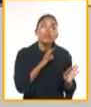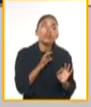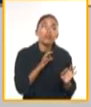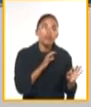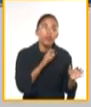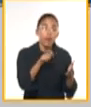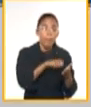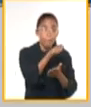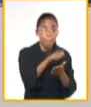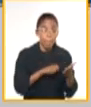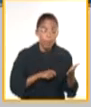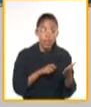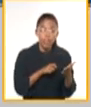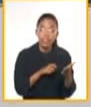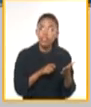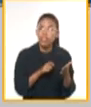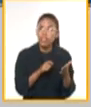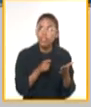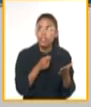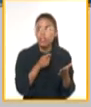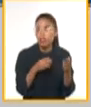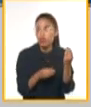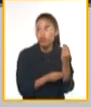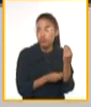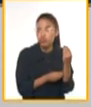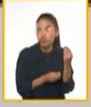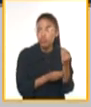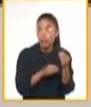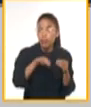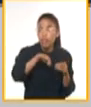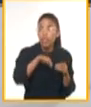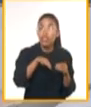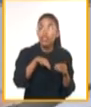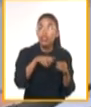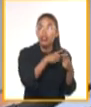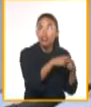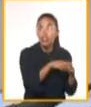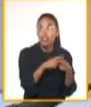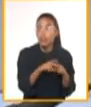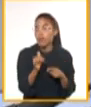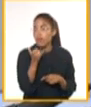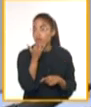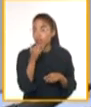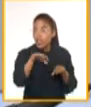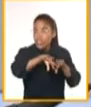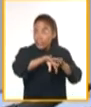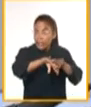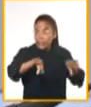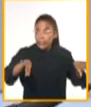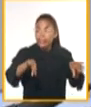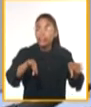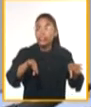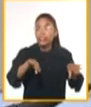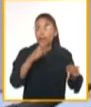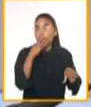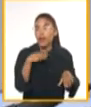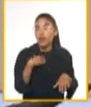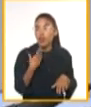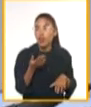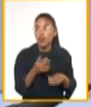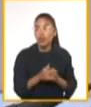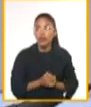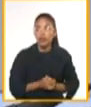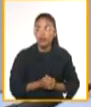para separar, aislar la falla, actúan estas protecciones, llegan las señales de disparo,